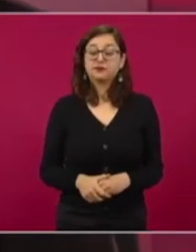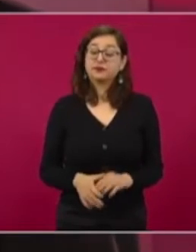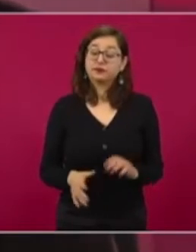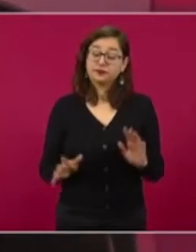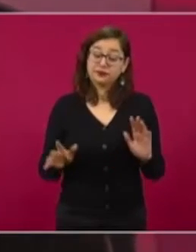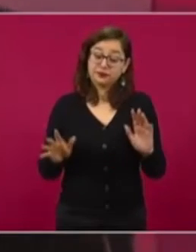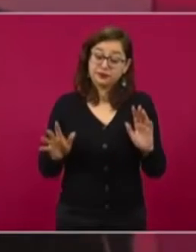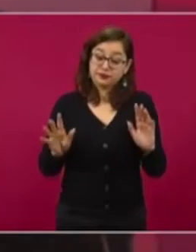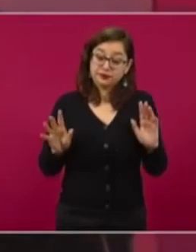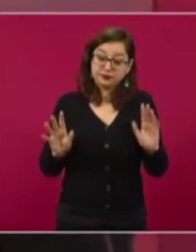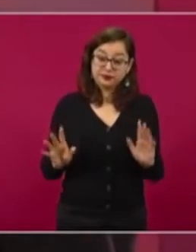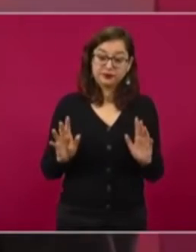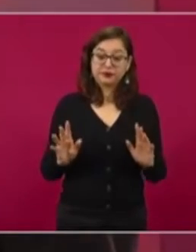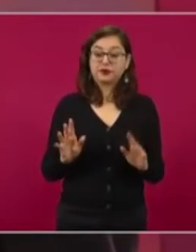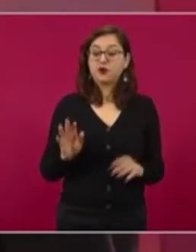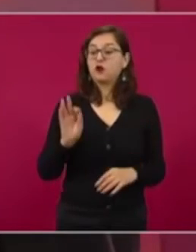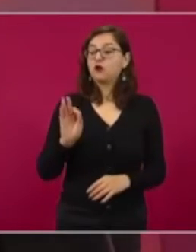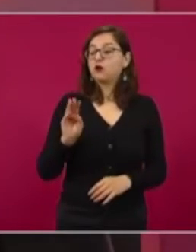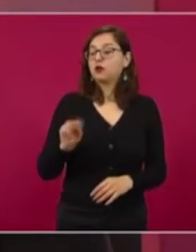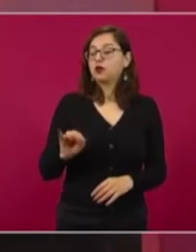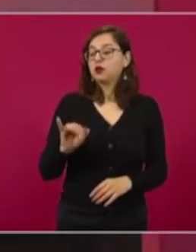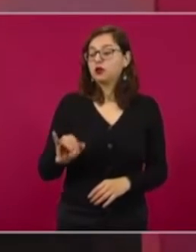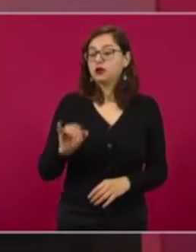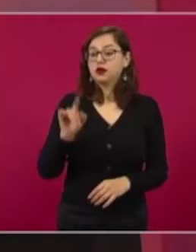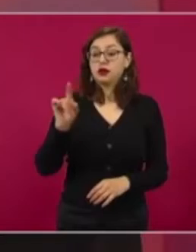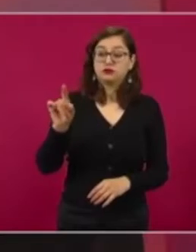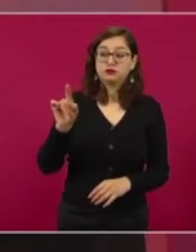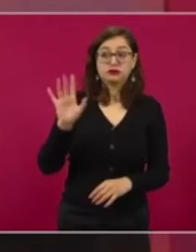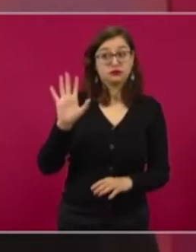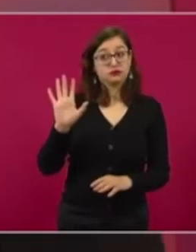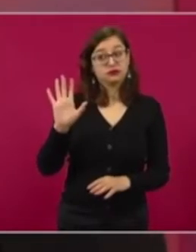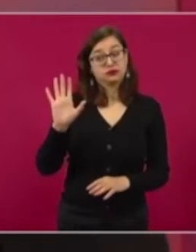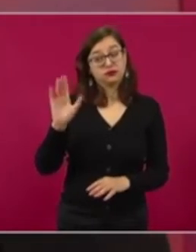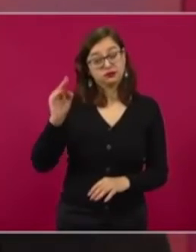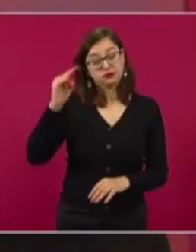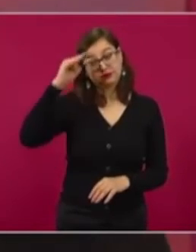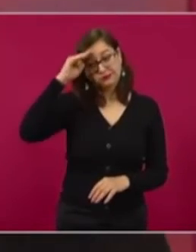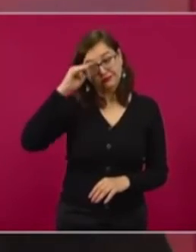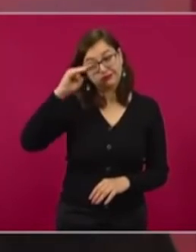Ojalá y el Fondo Monetario Internacional, pues